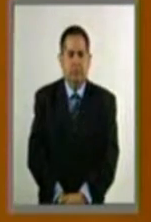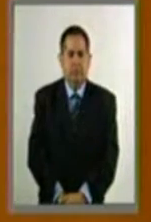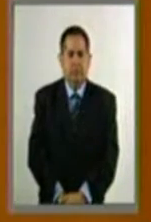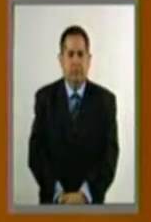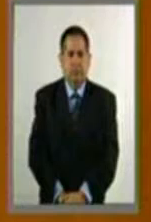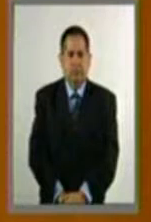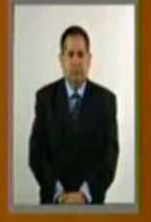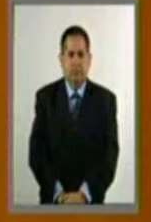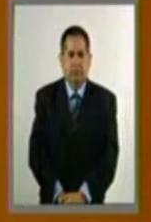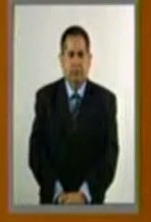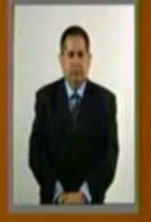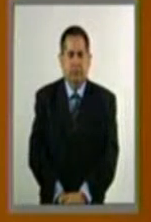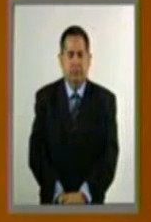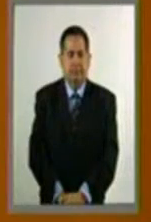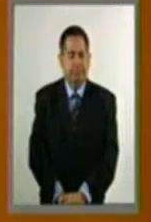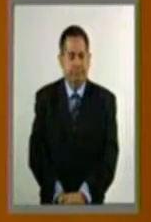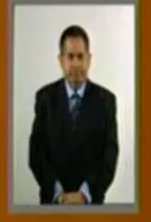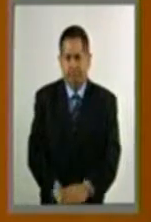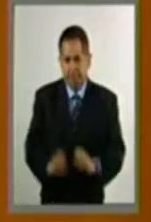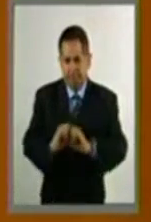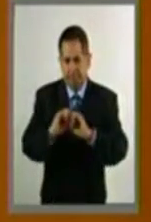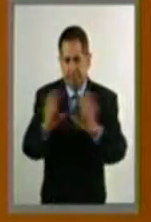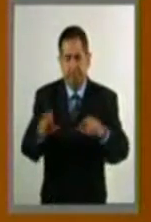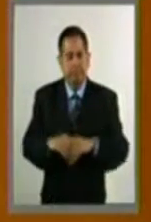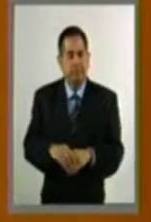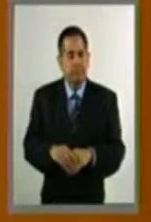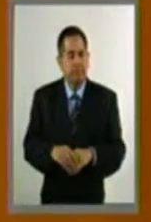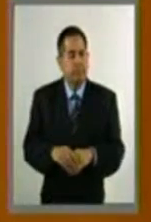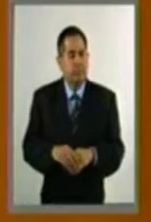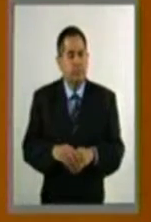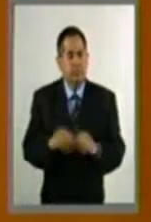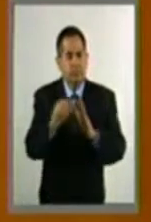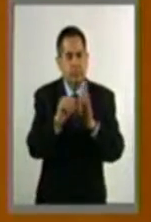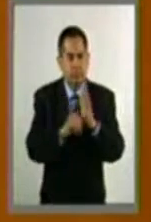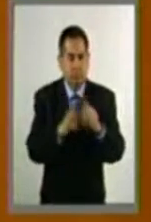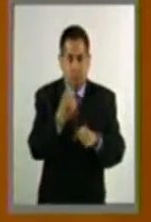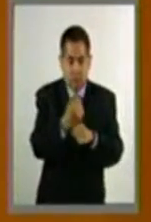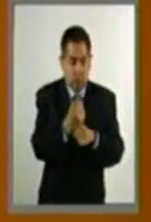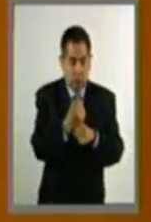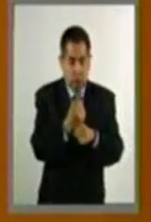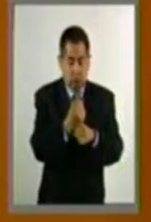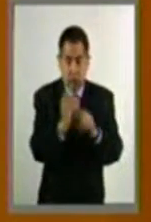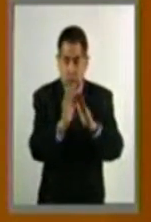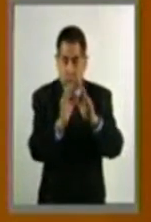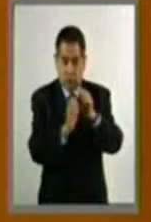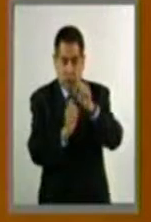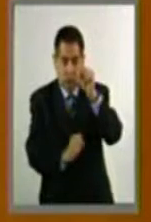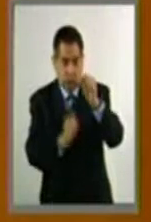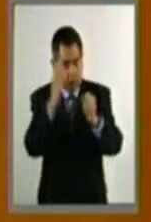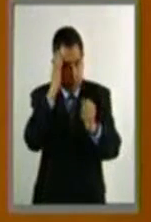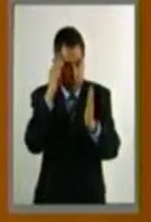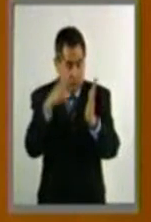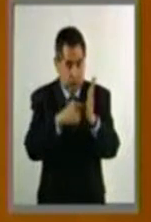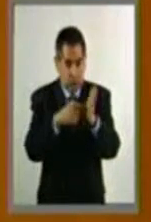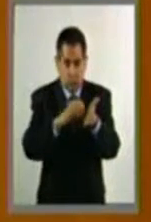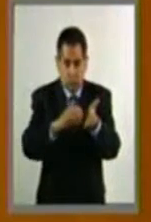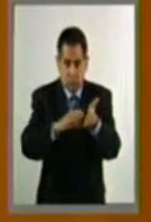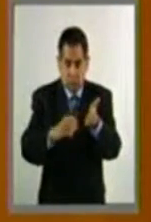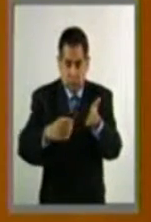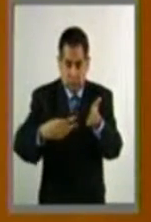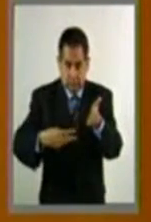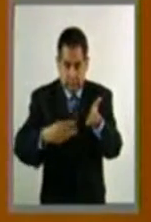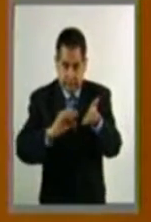En efecto, el párrafo 3º del artículo 1 de nuestra norma suprema